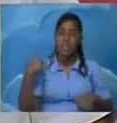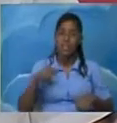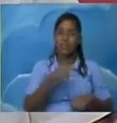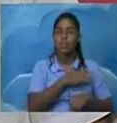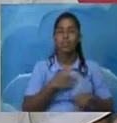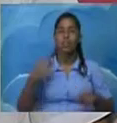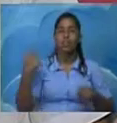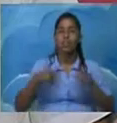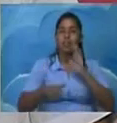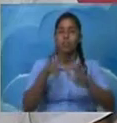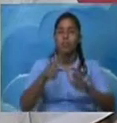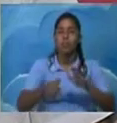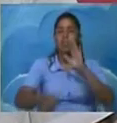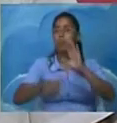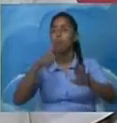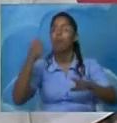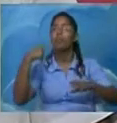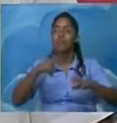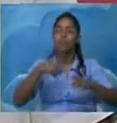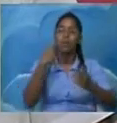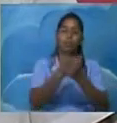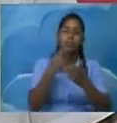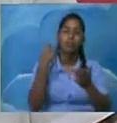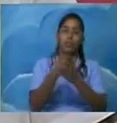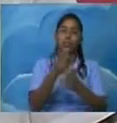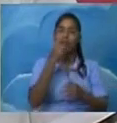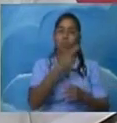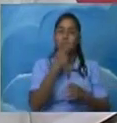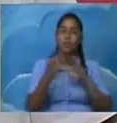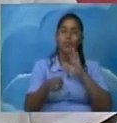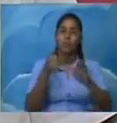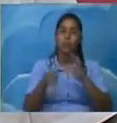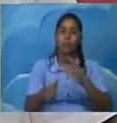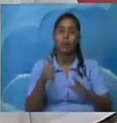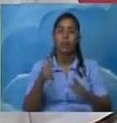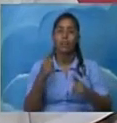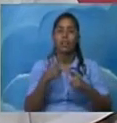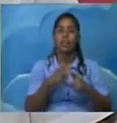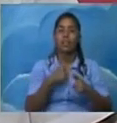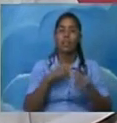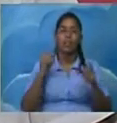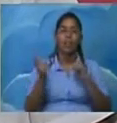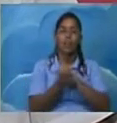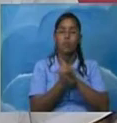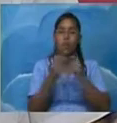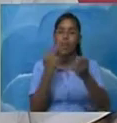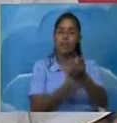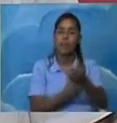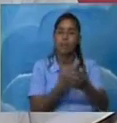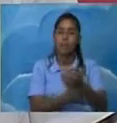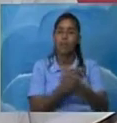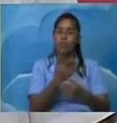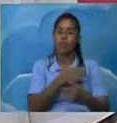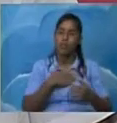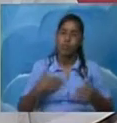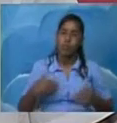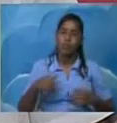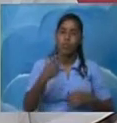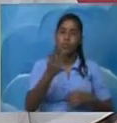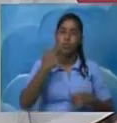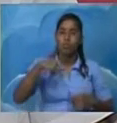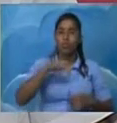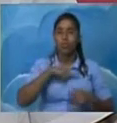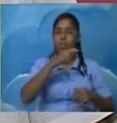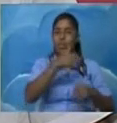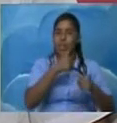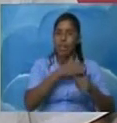Y mientras más tiene, más gasta, se compromete más, se mete más en deuda. Hermanos queridos, cuando nosotros queremos sembrar,